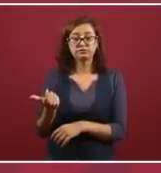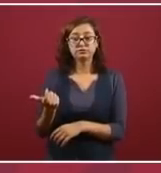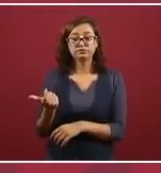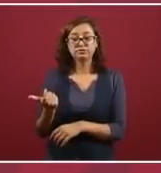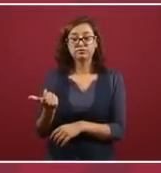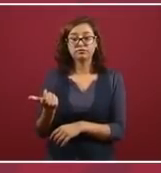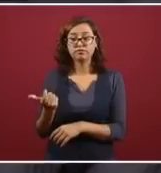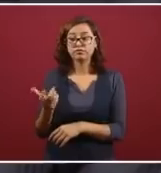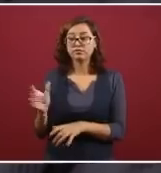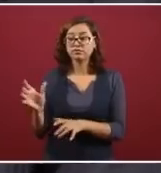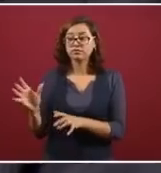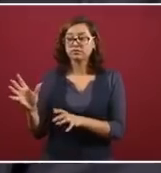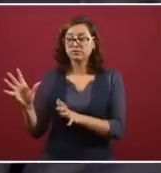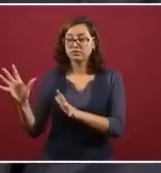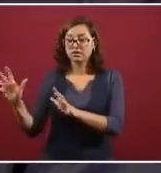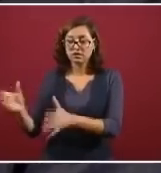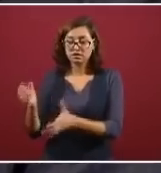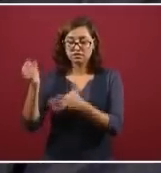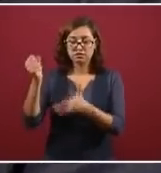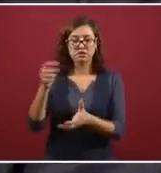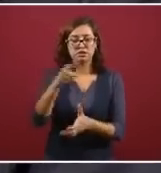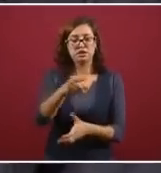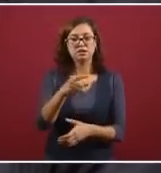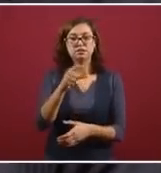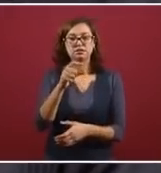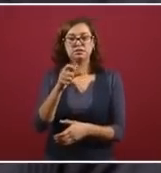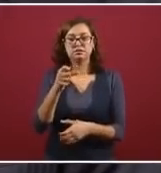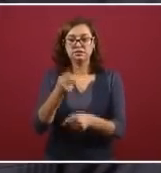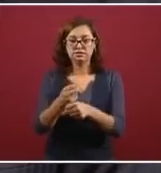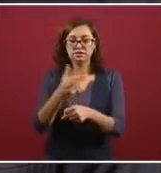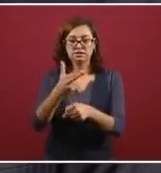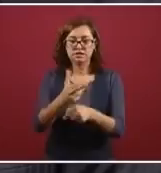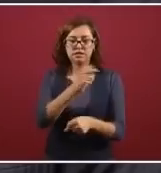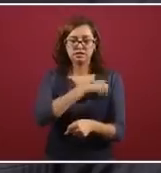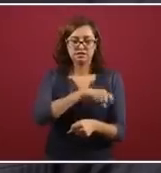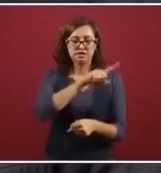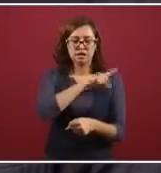fue a la Secretaría de Salud, otra parte